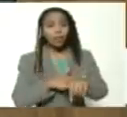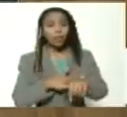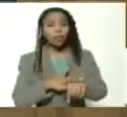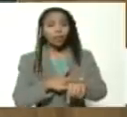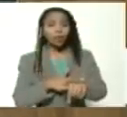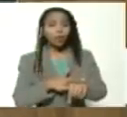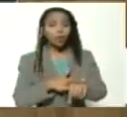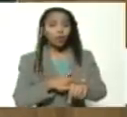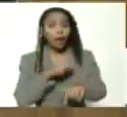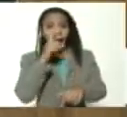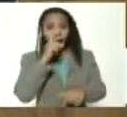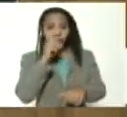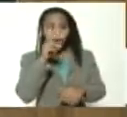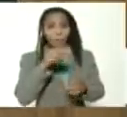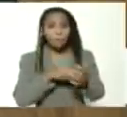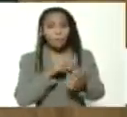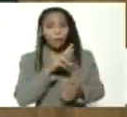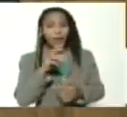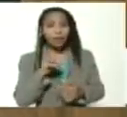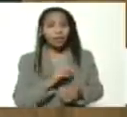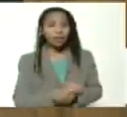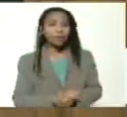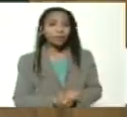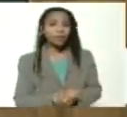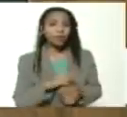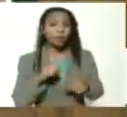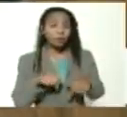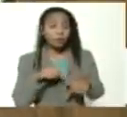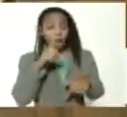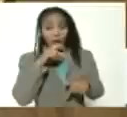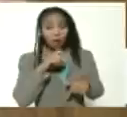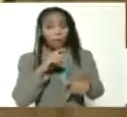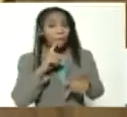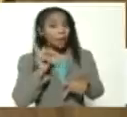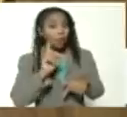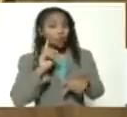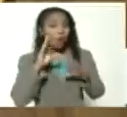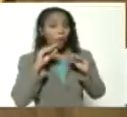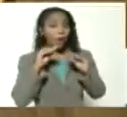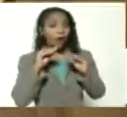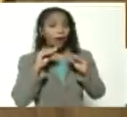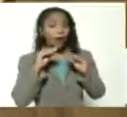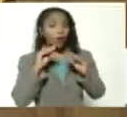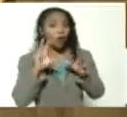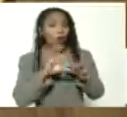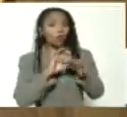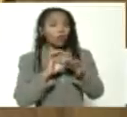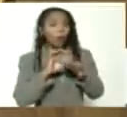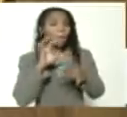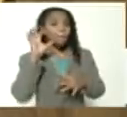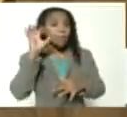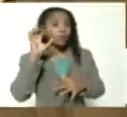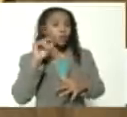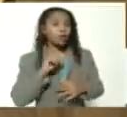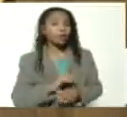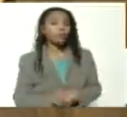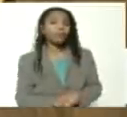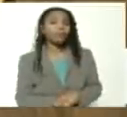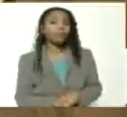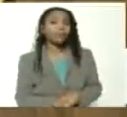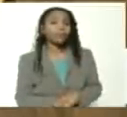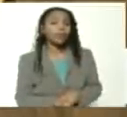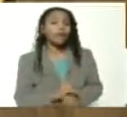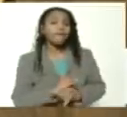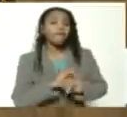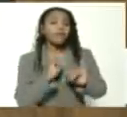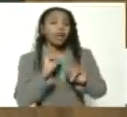año 2020 y lo que va de este año, para no hablar de lo que pasó con la Unión Patriótica, exterminada en